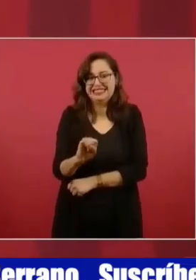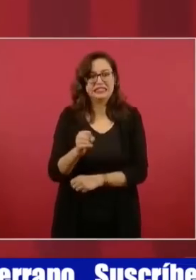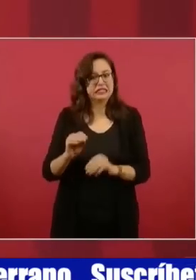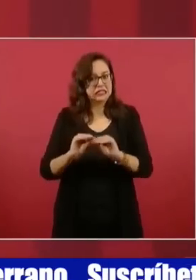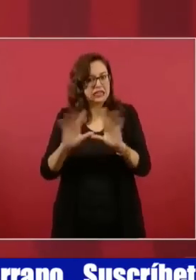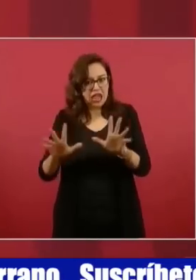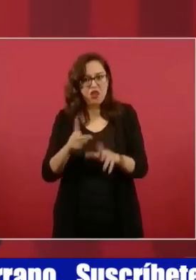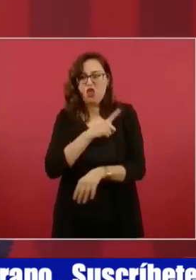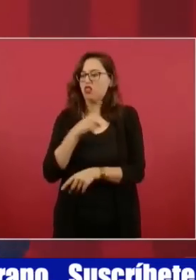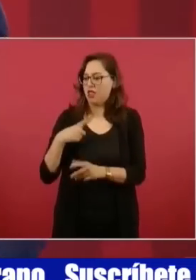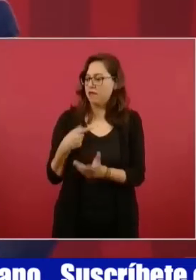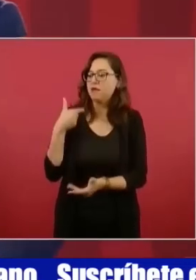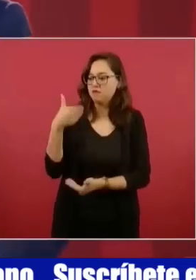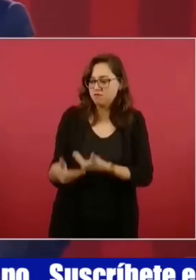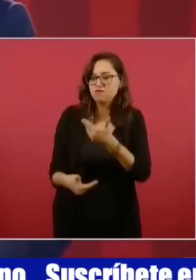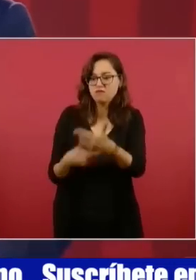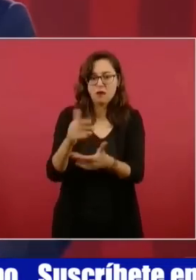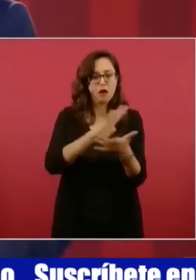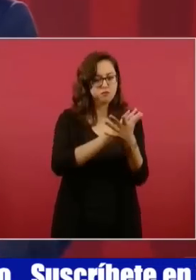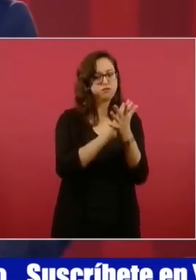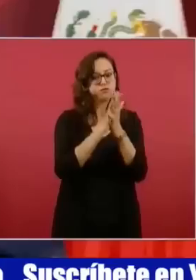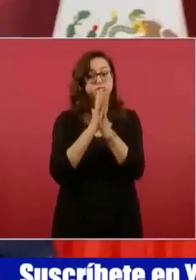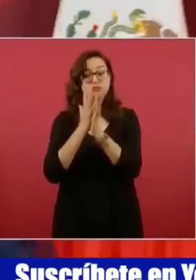son procesos